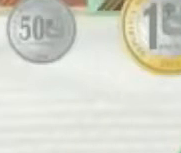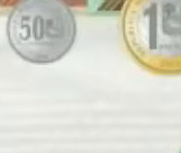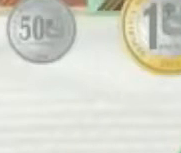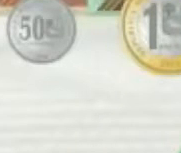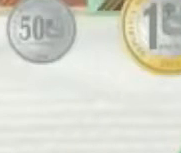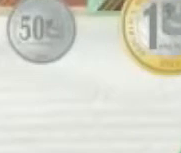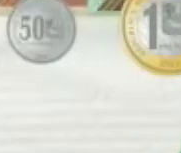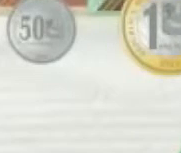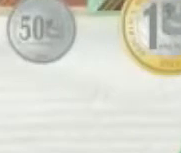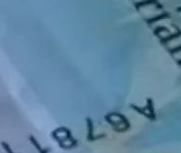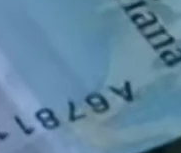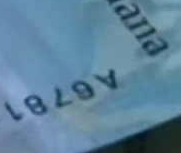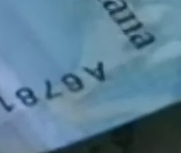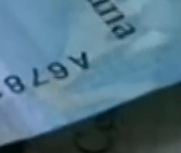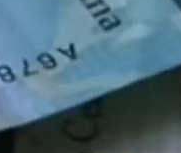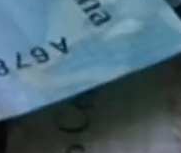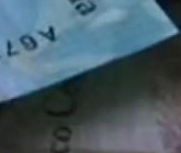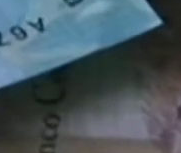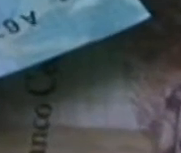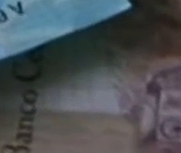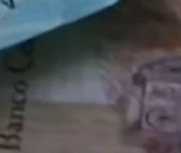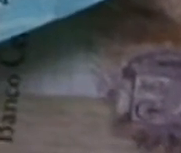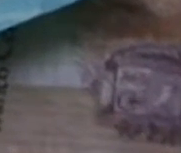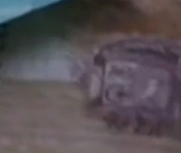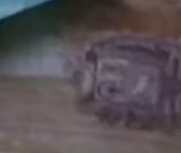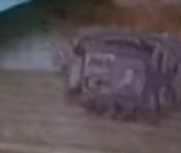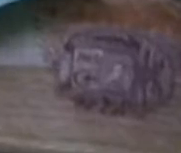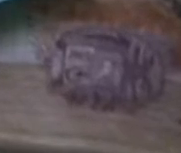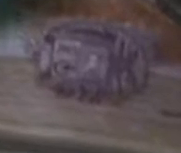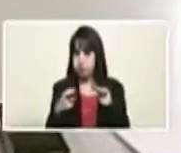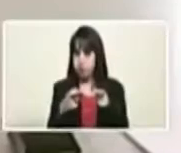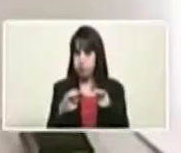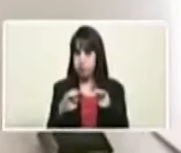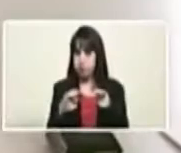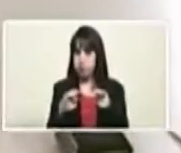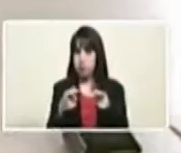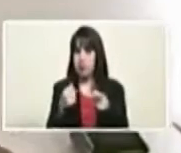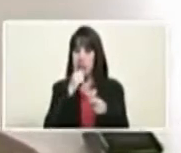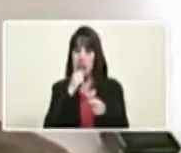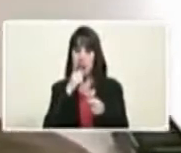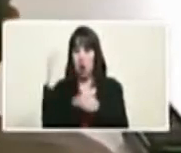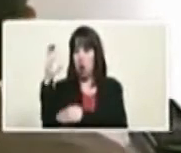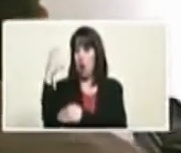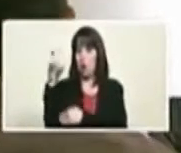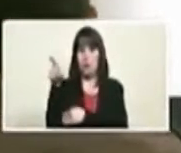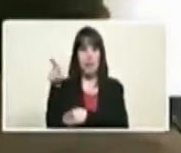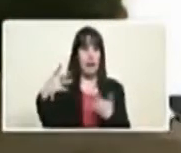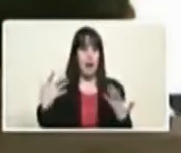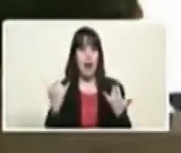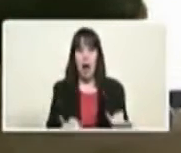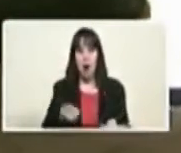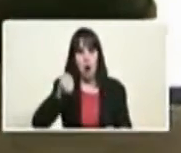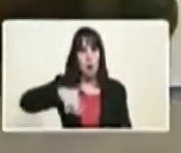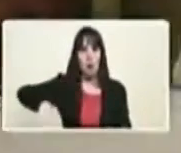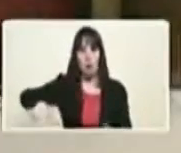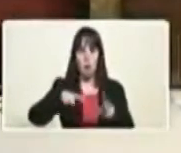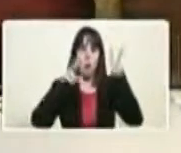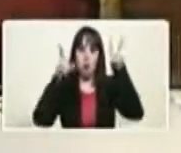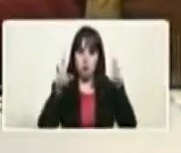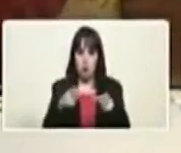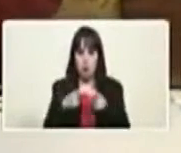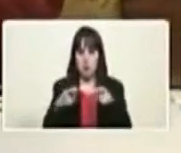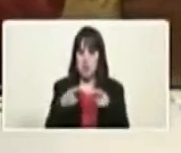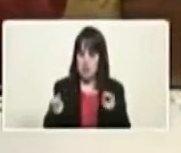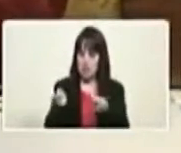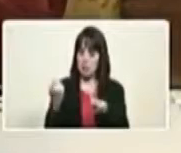¡Qué humillación! Entonces la verdad es que, de nuevo, el objetivo es político, y los mecanismos son económicos porque en este momento